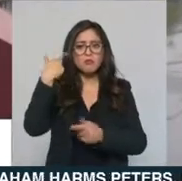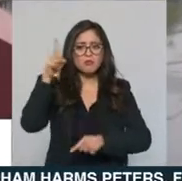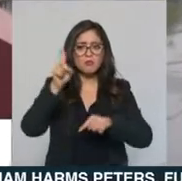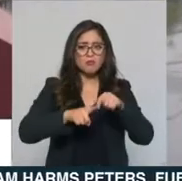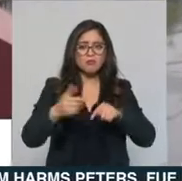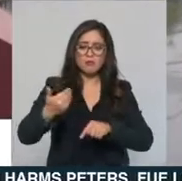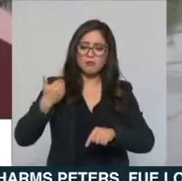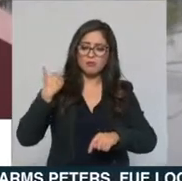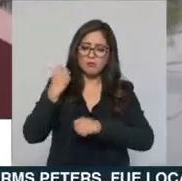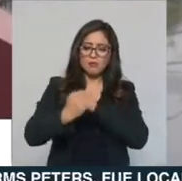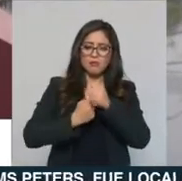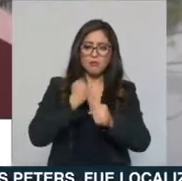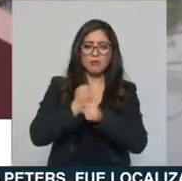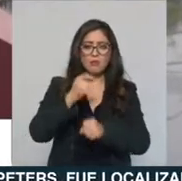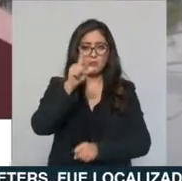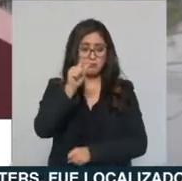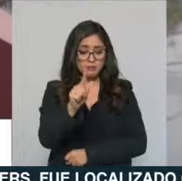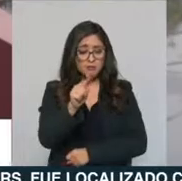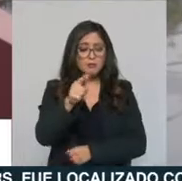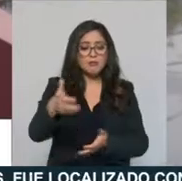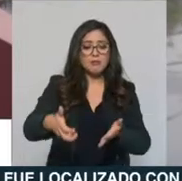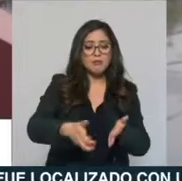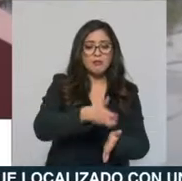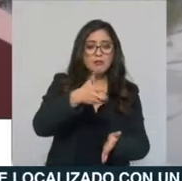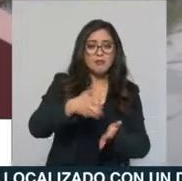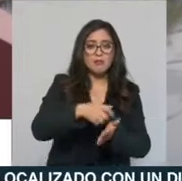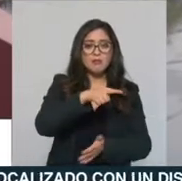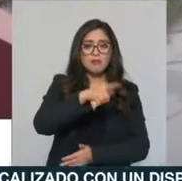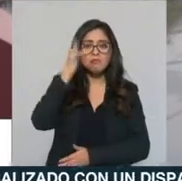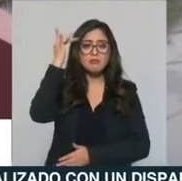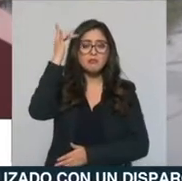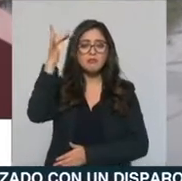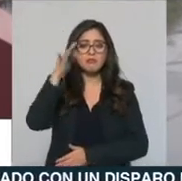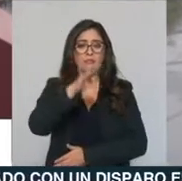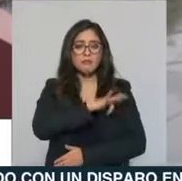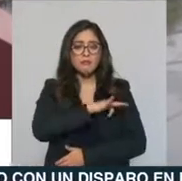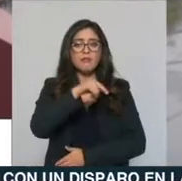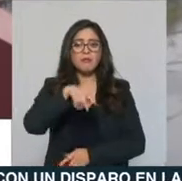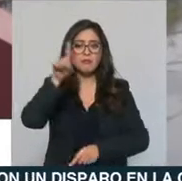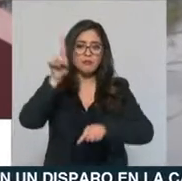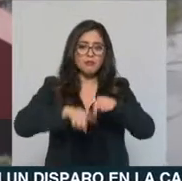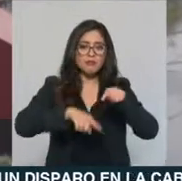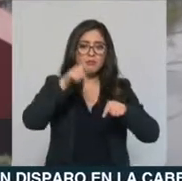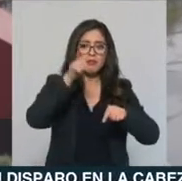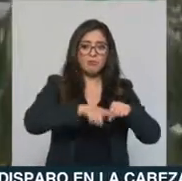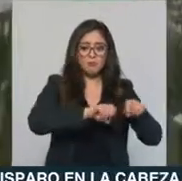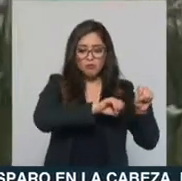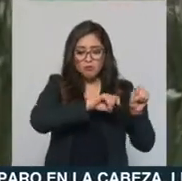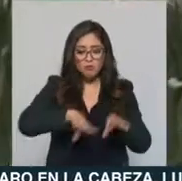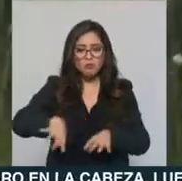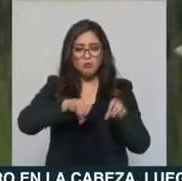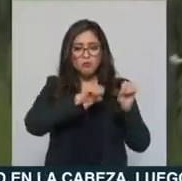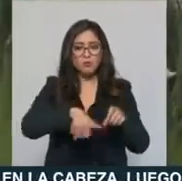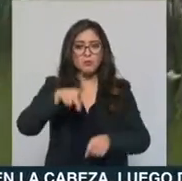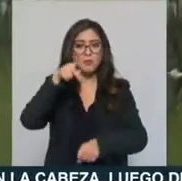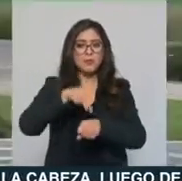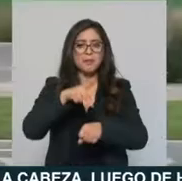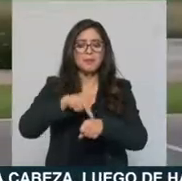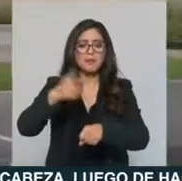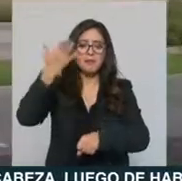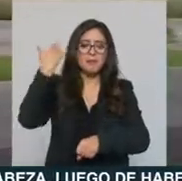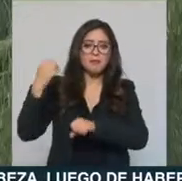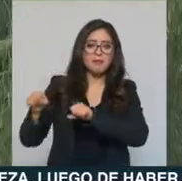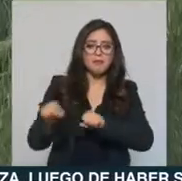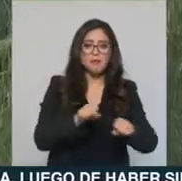años 70 y en la expropiación de Santa Fe aquí se tiró una buena parte del cascajo del temblor del 85.